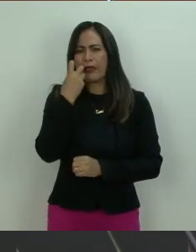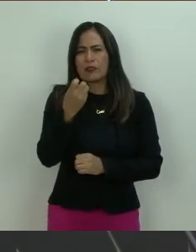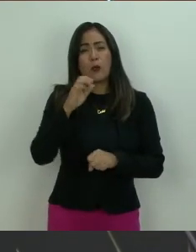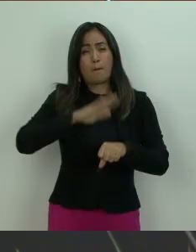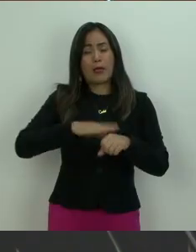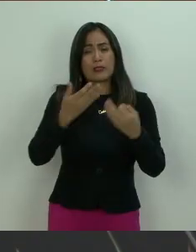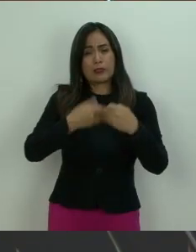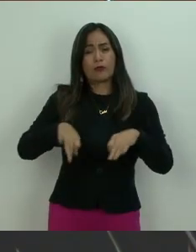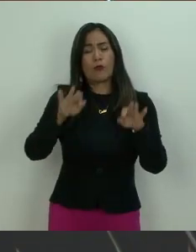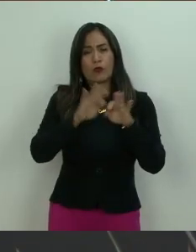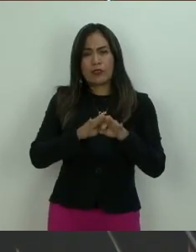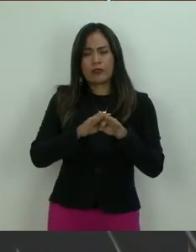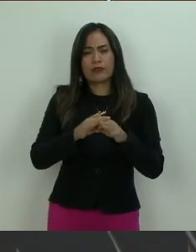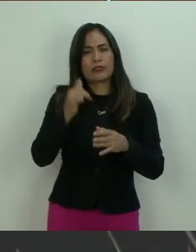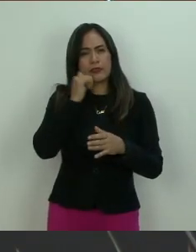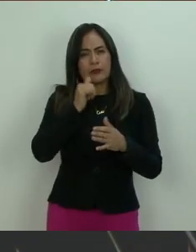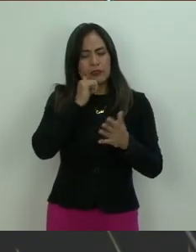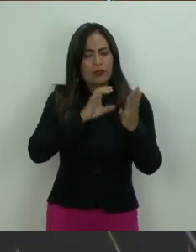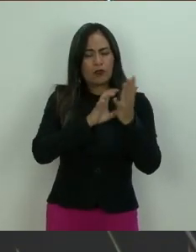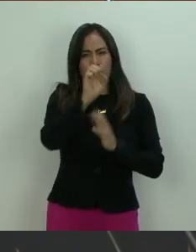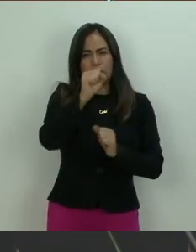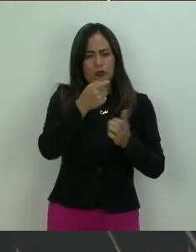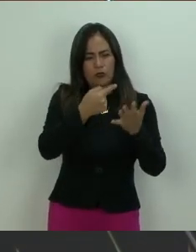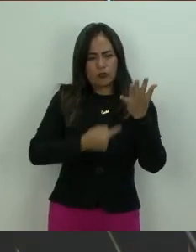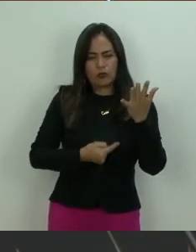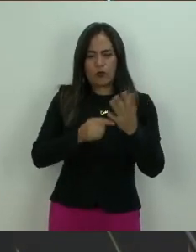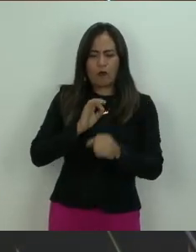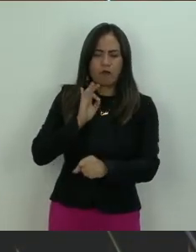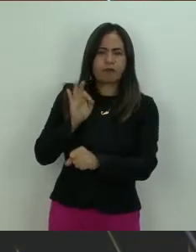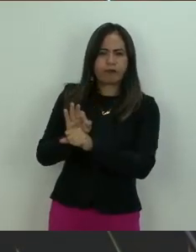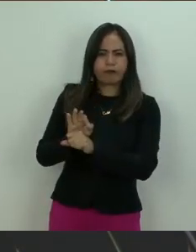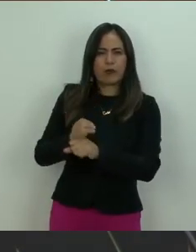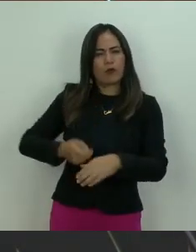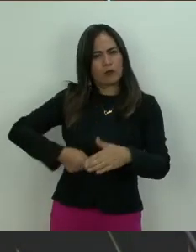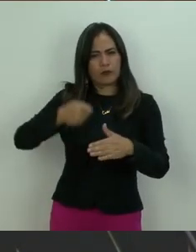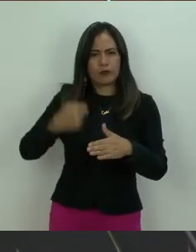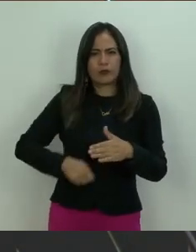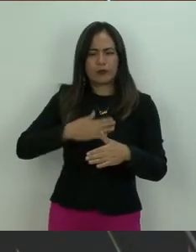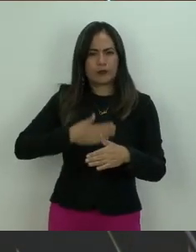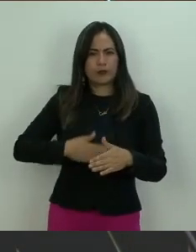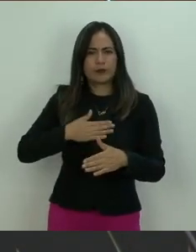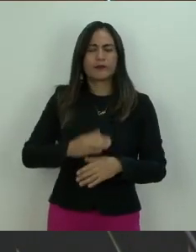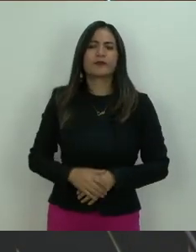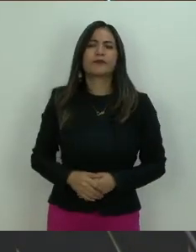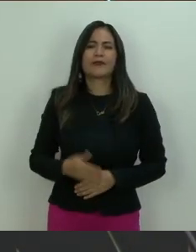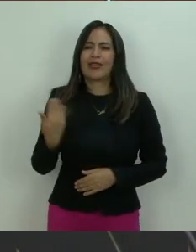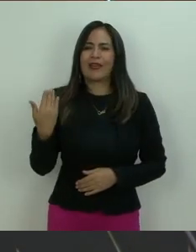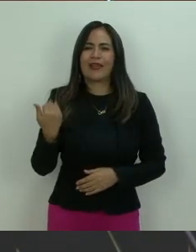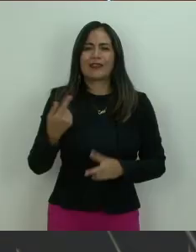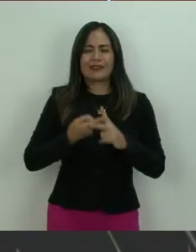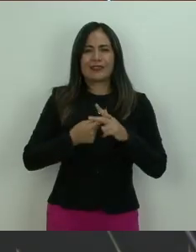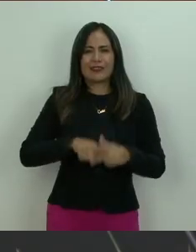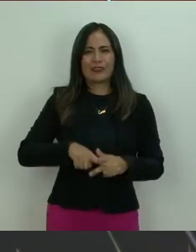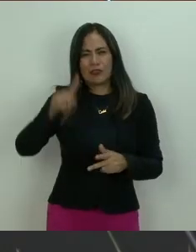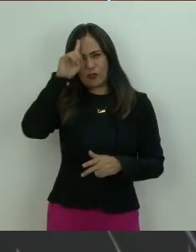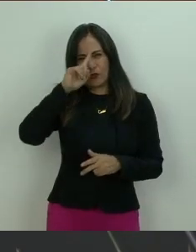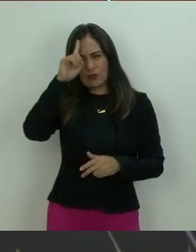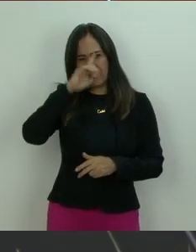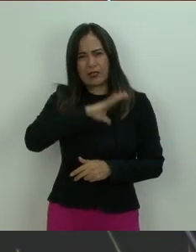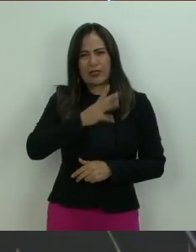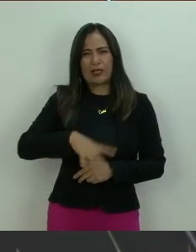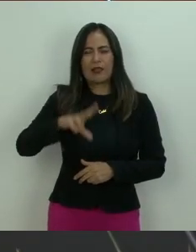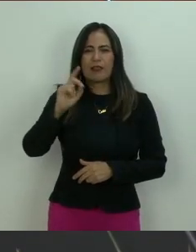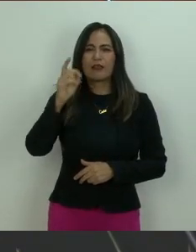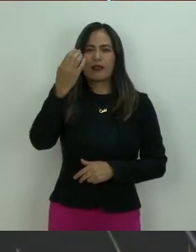que guíen la interpretación constitucional y la impartición de justicia. Como señala la introducción de la Recomendación General 39